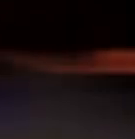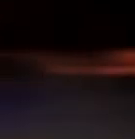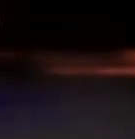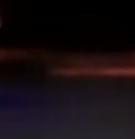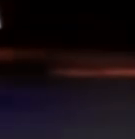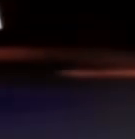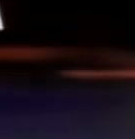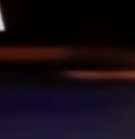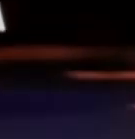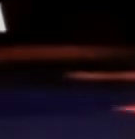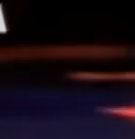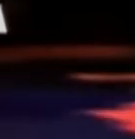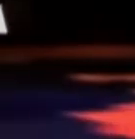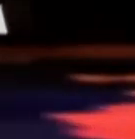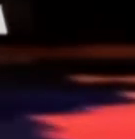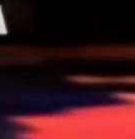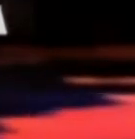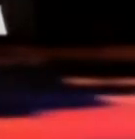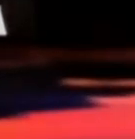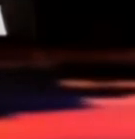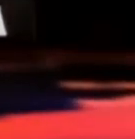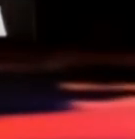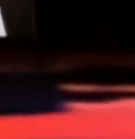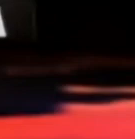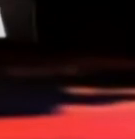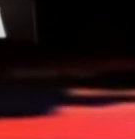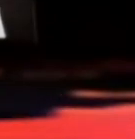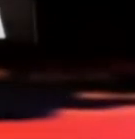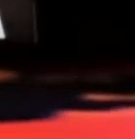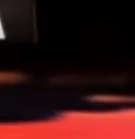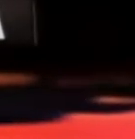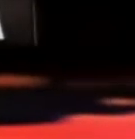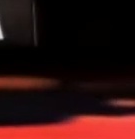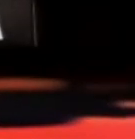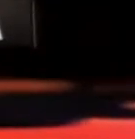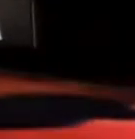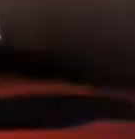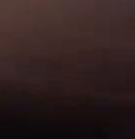Telerama Noticias presenta su segmento Entrevista.